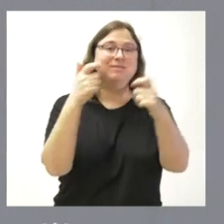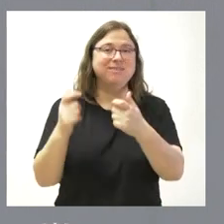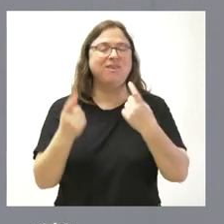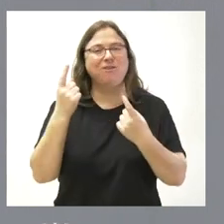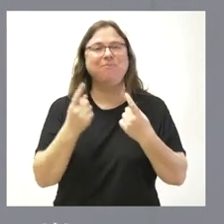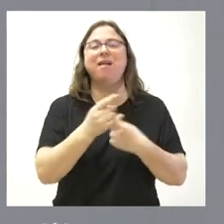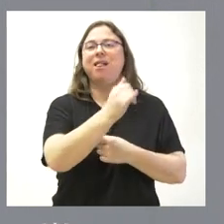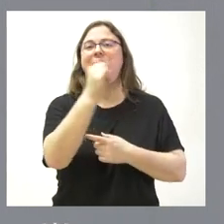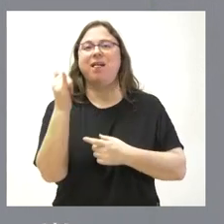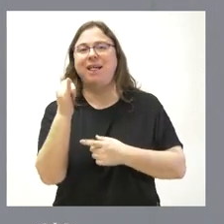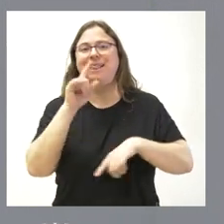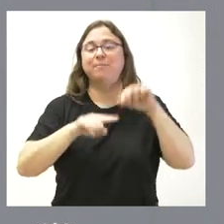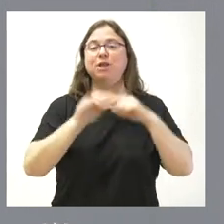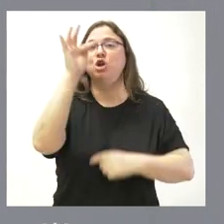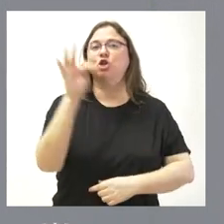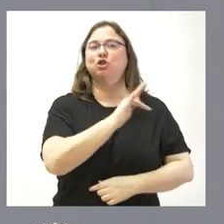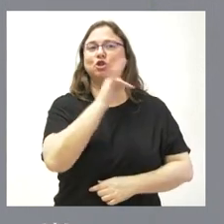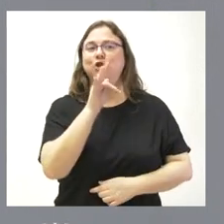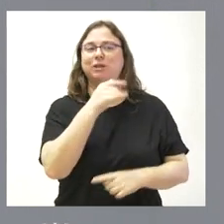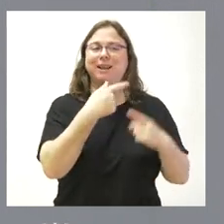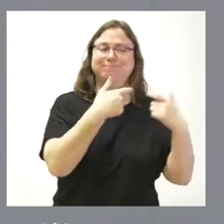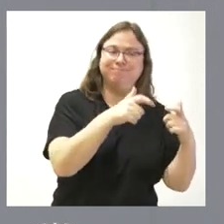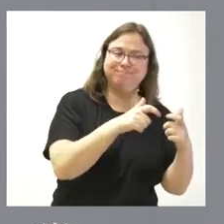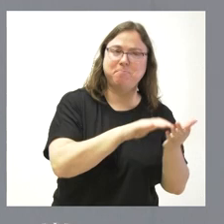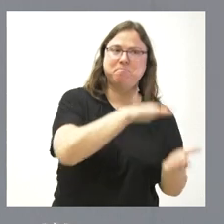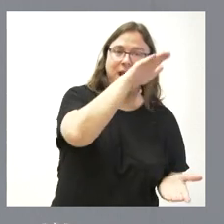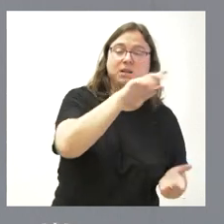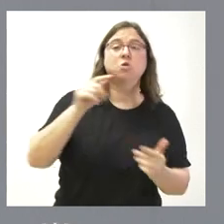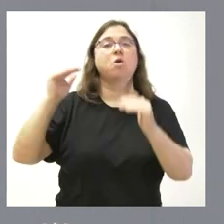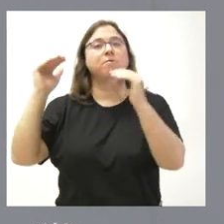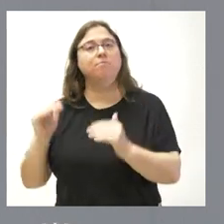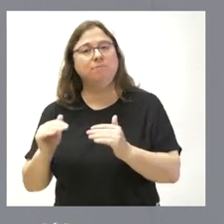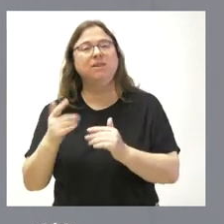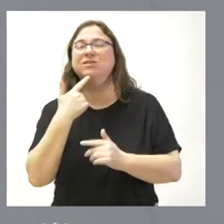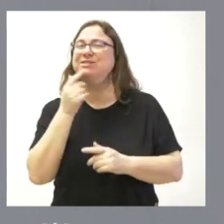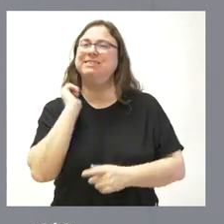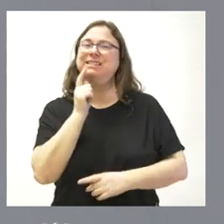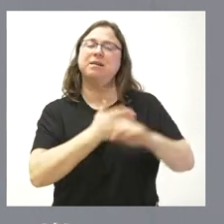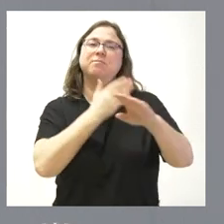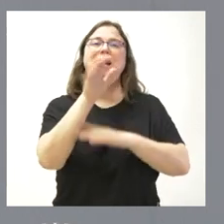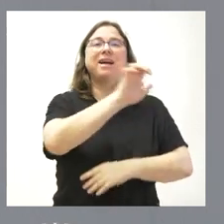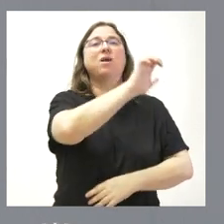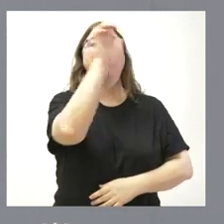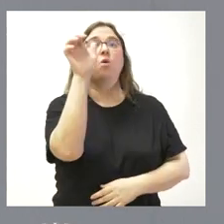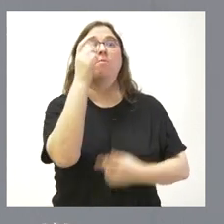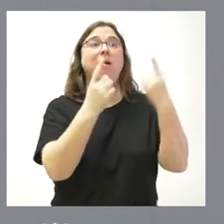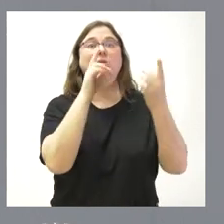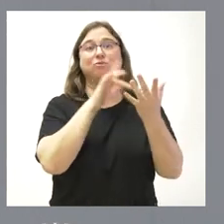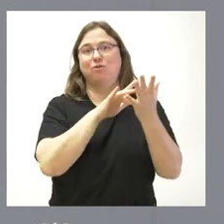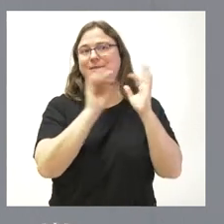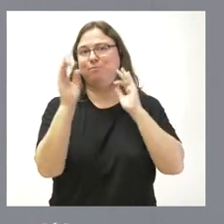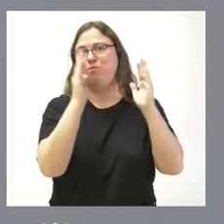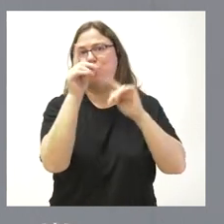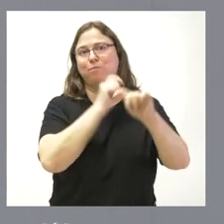presencia en el volumen total de las exportaciones y que nuestras exportaciones se dirigían fundamentalmente a países de la Unión Europea que algunos de ellos están atravesando como nosotros